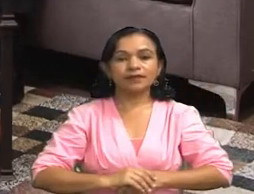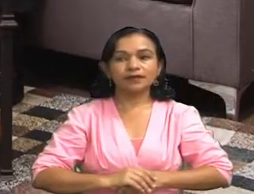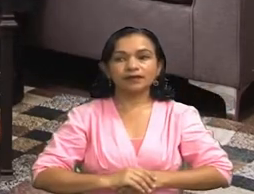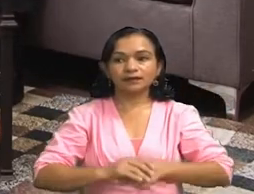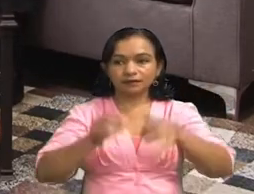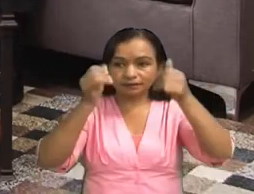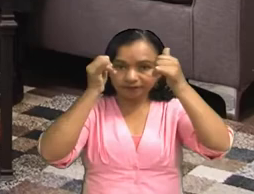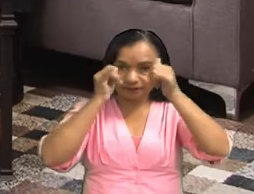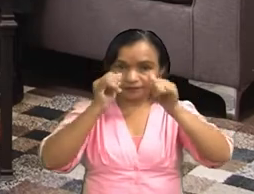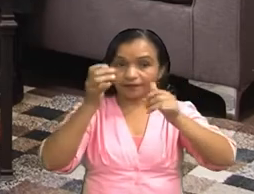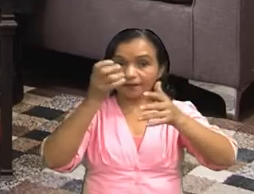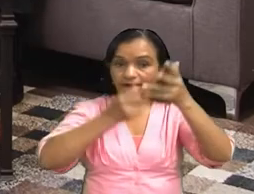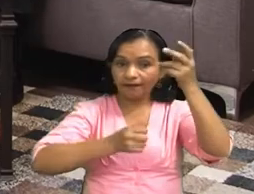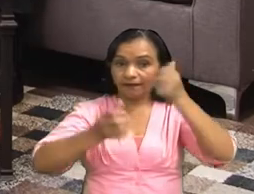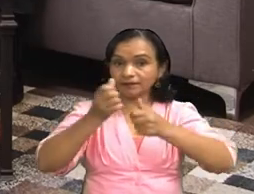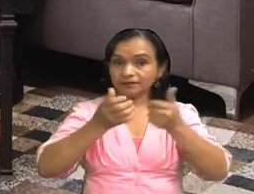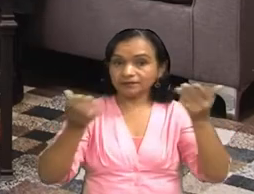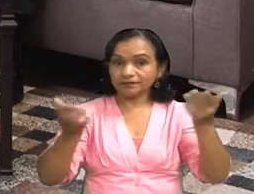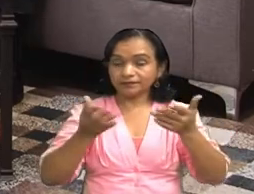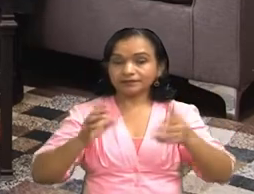vaca produce la leche.